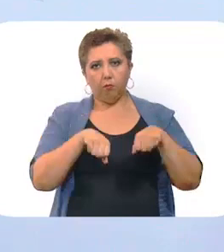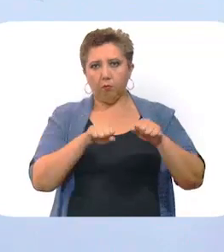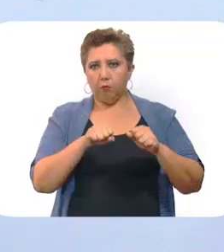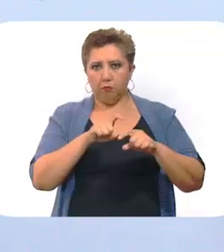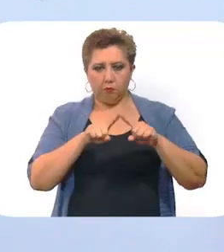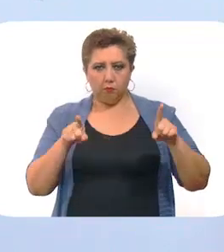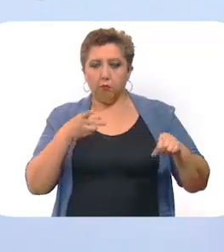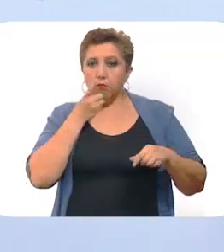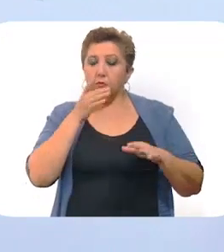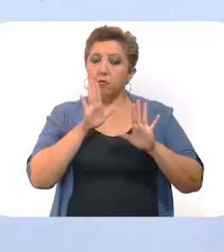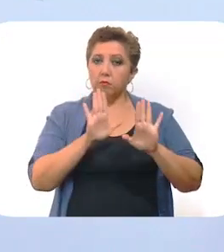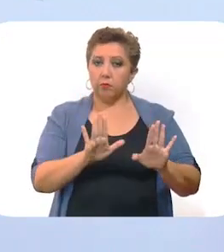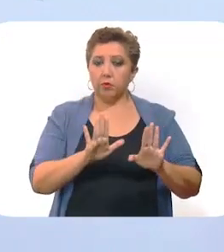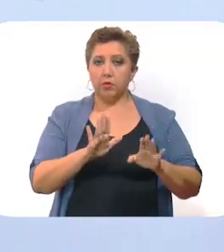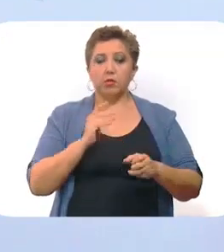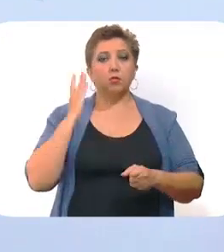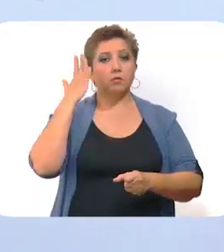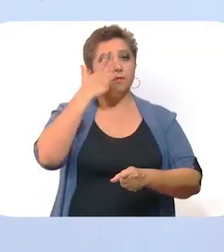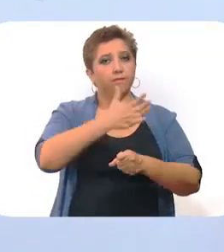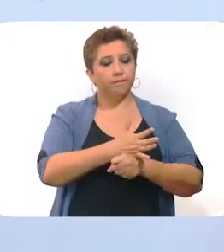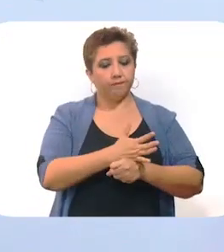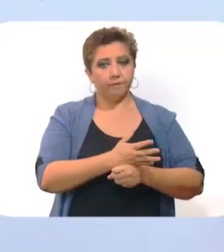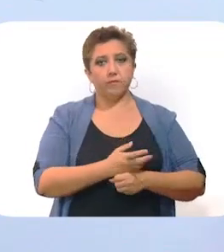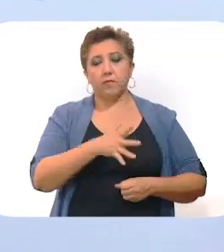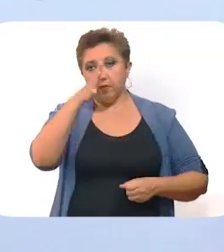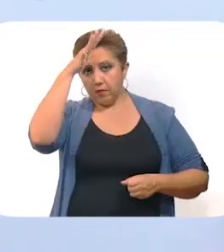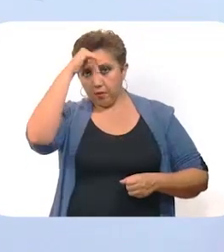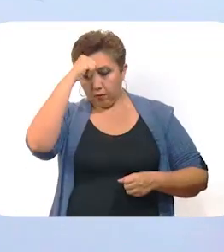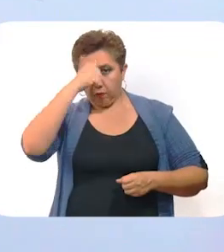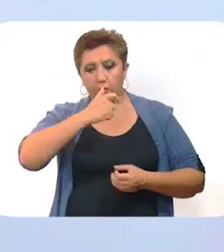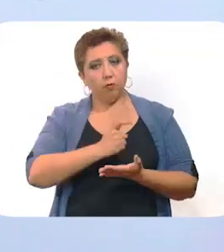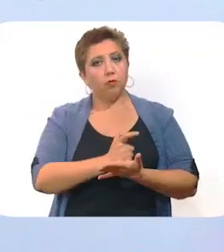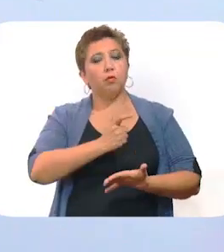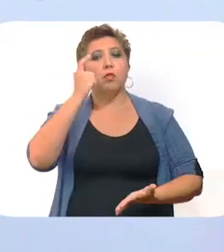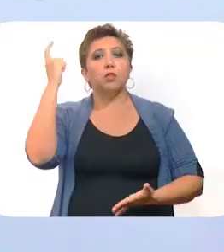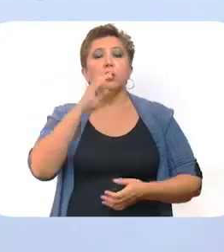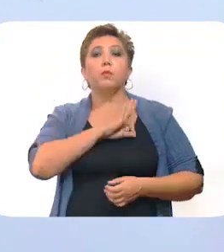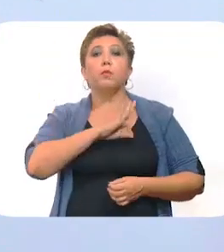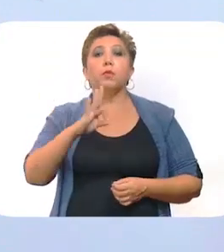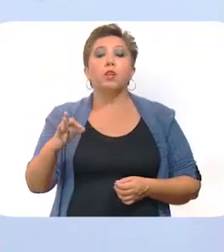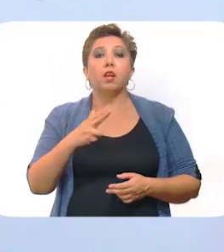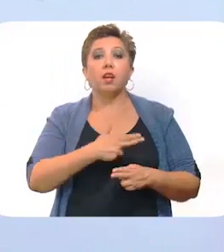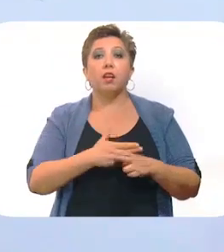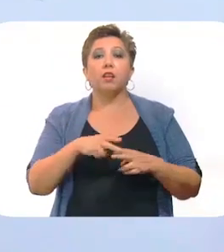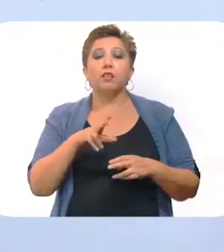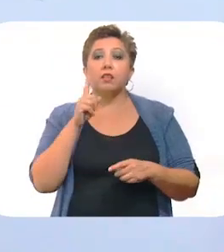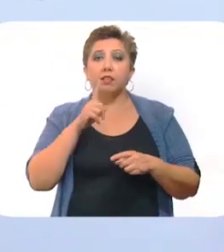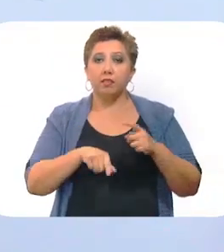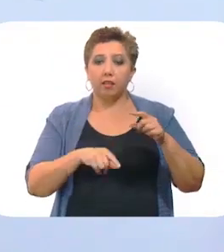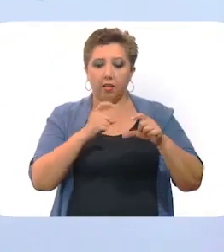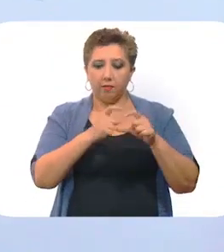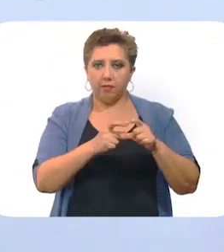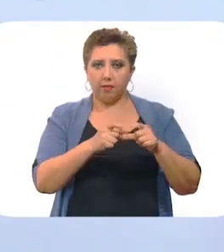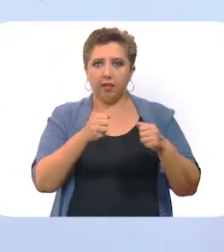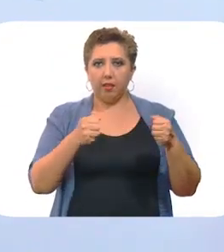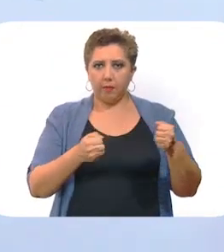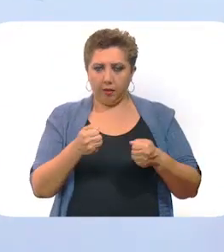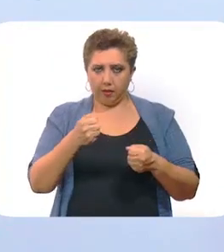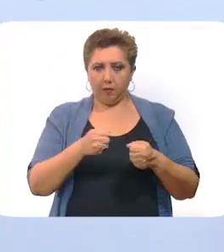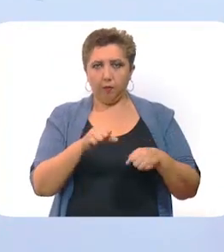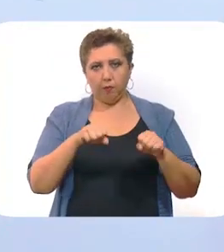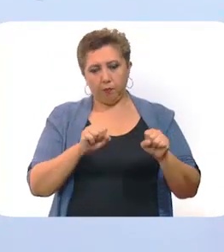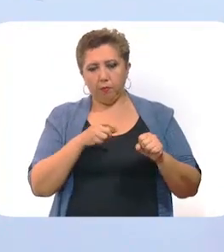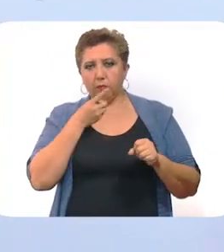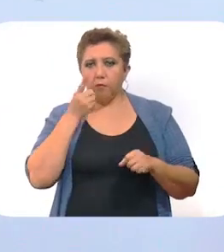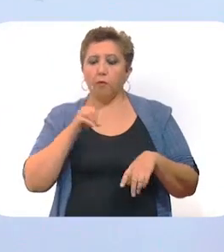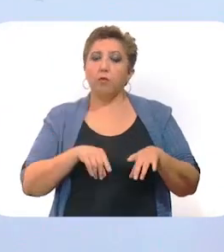de restricción vehicular, se les aplicarán multas y, de acuerdo con la gravedad, se podría llegar a la retención de la licencia del conductor o el